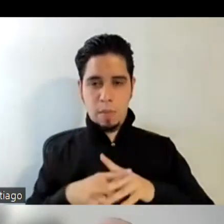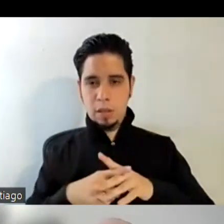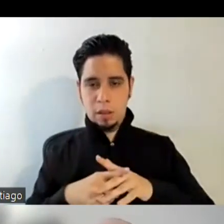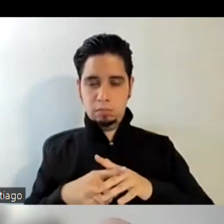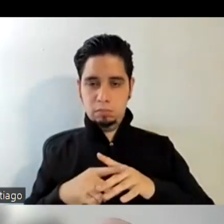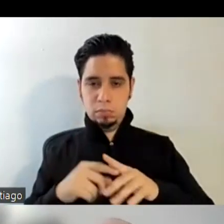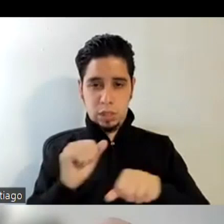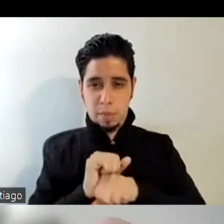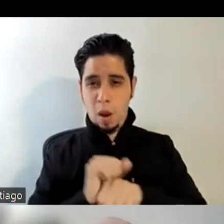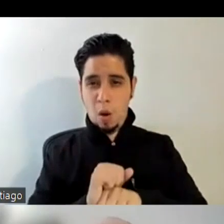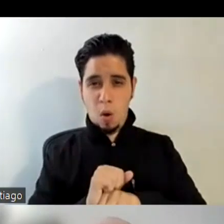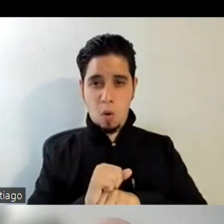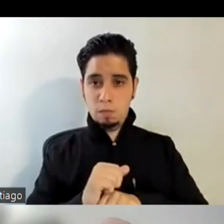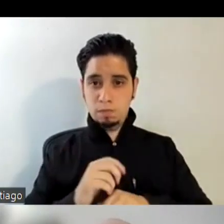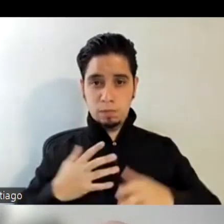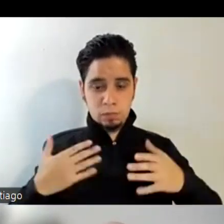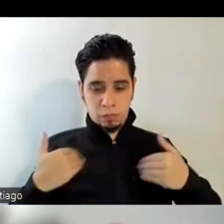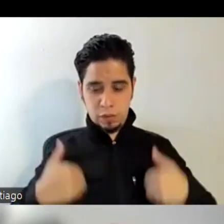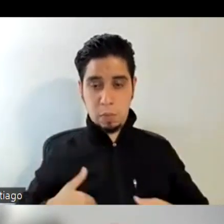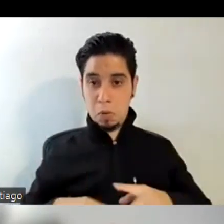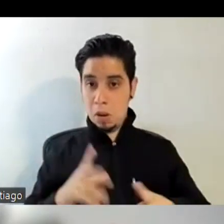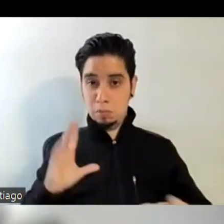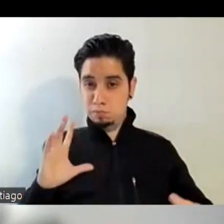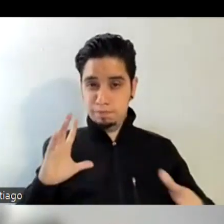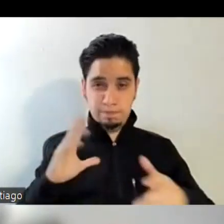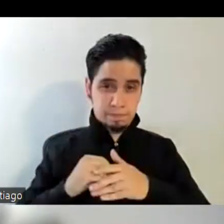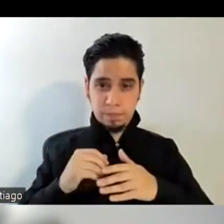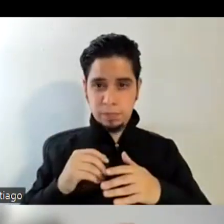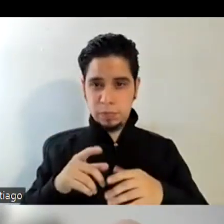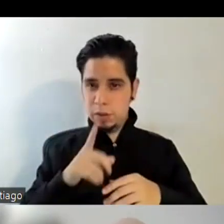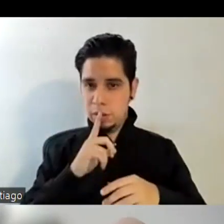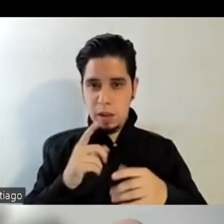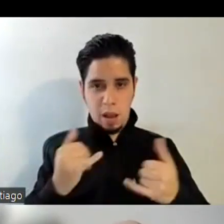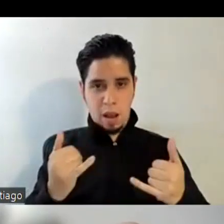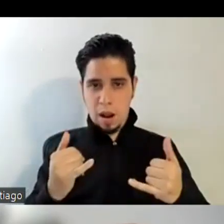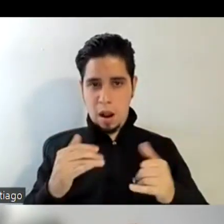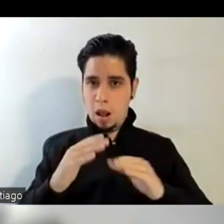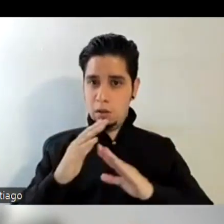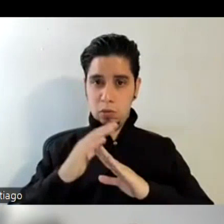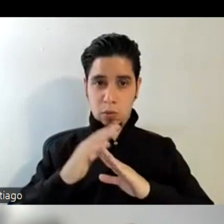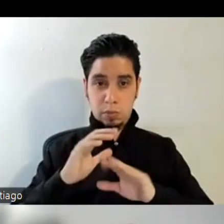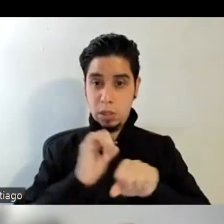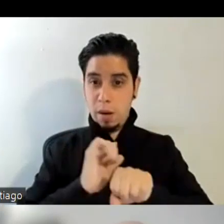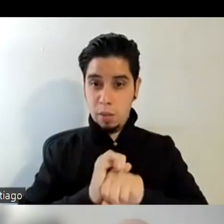Y se ha entregado al proceso de una manera que yo digo, pero Anushka es la mejor ahora en trabajo físico.